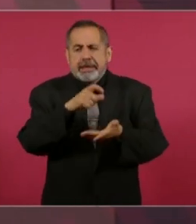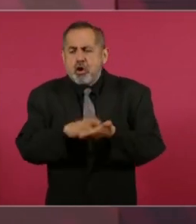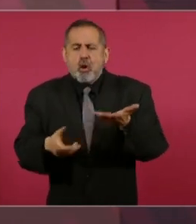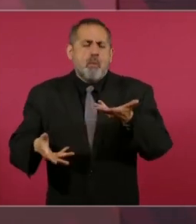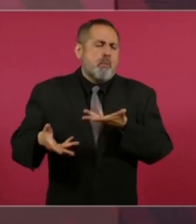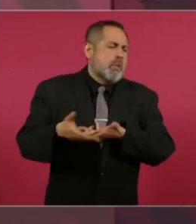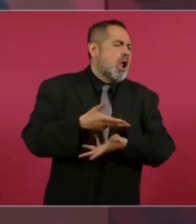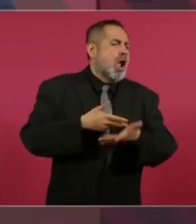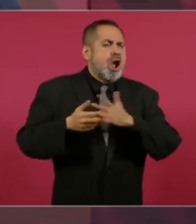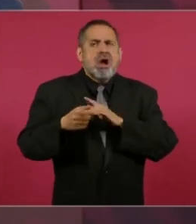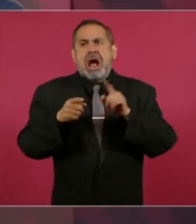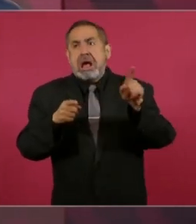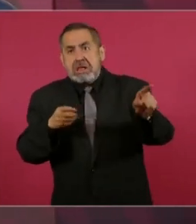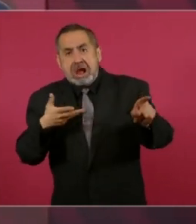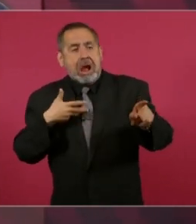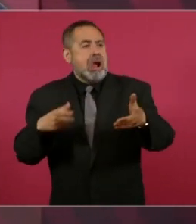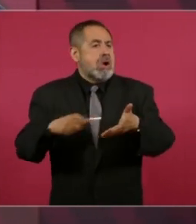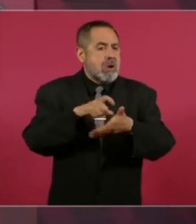donde